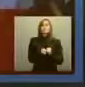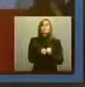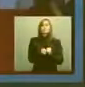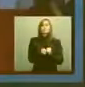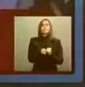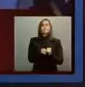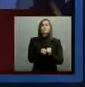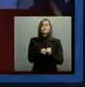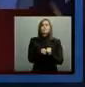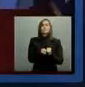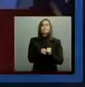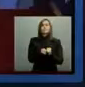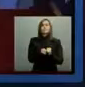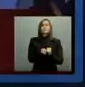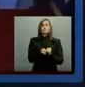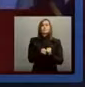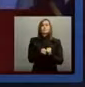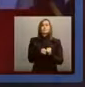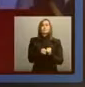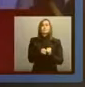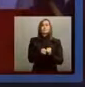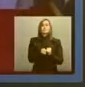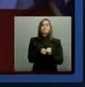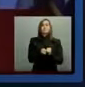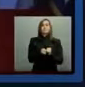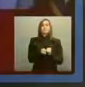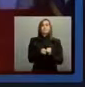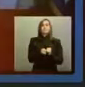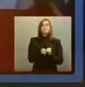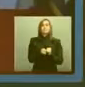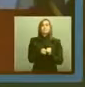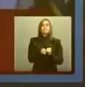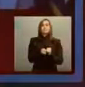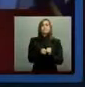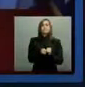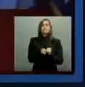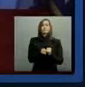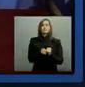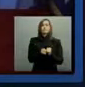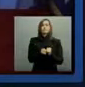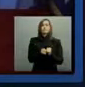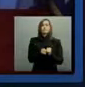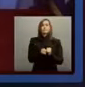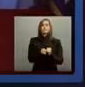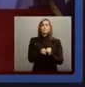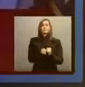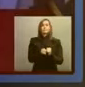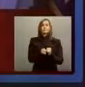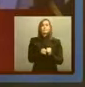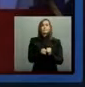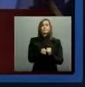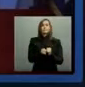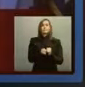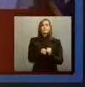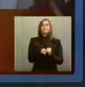cuando llegó el tema de que este hombre tocar